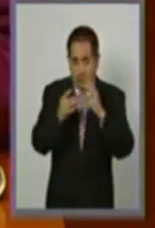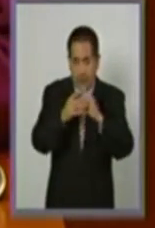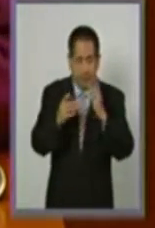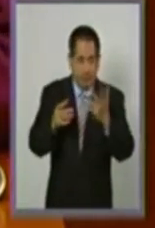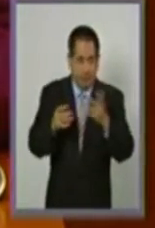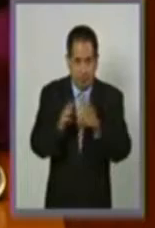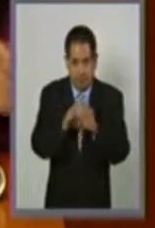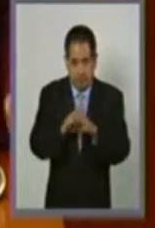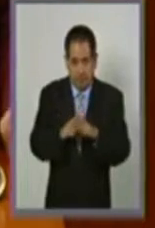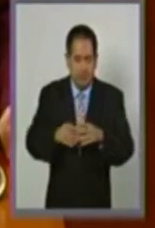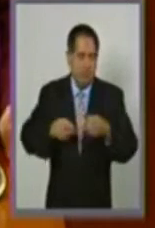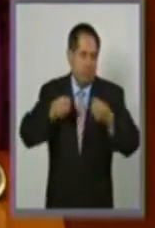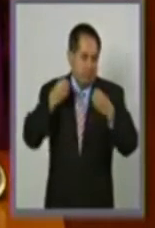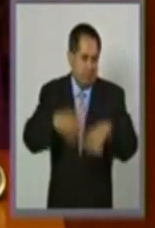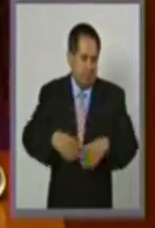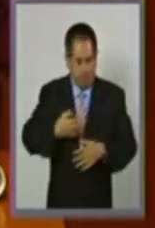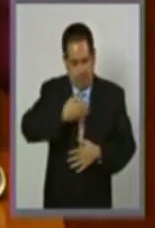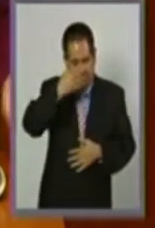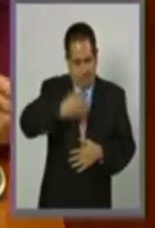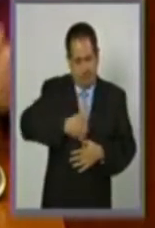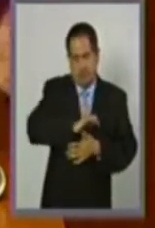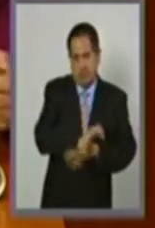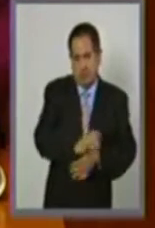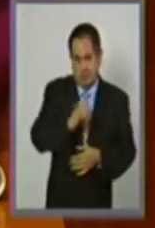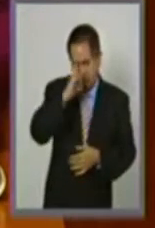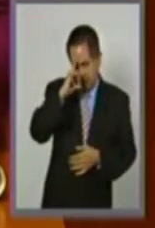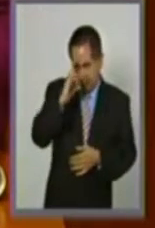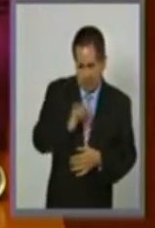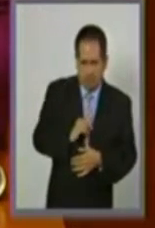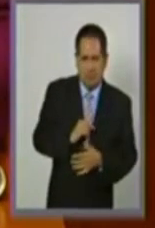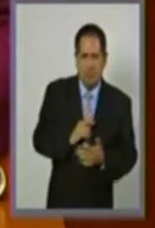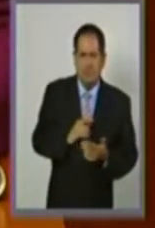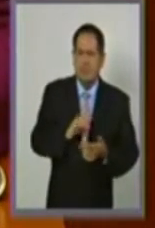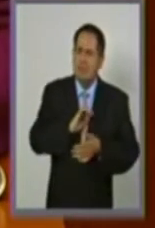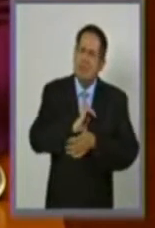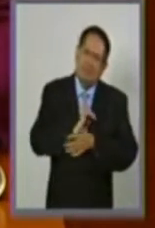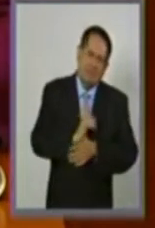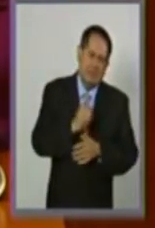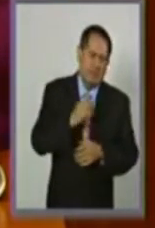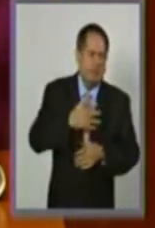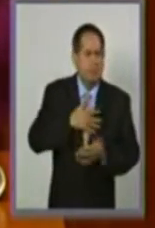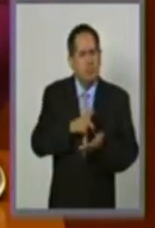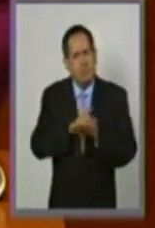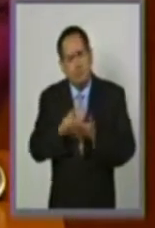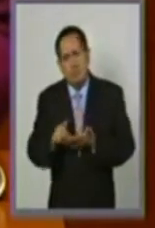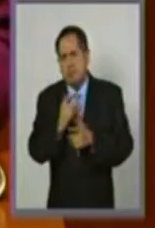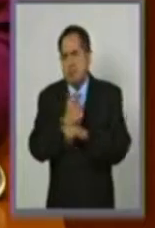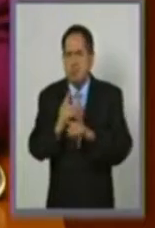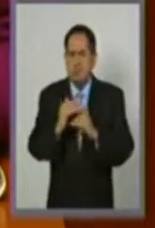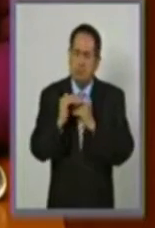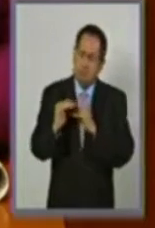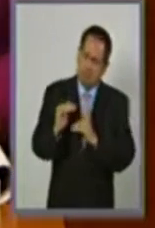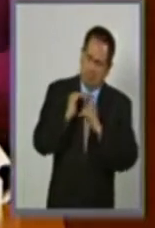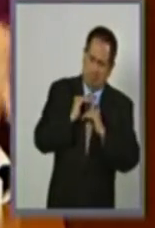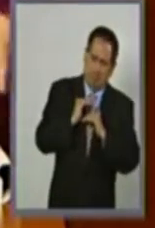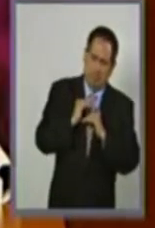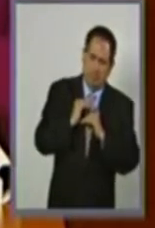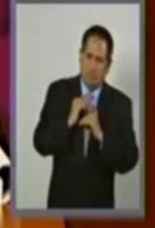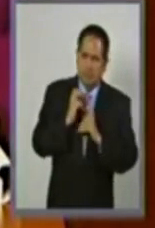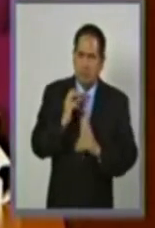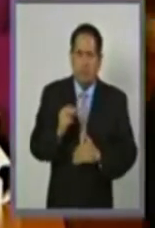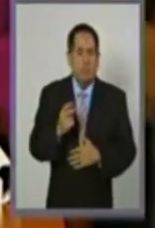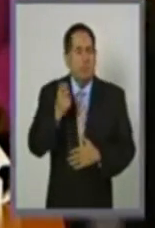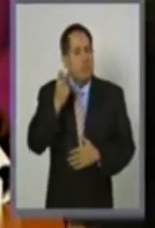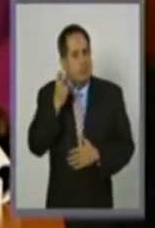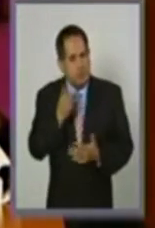atente contra la dignidad humana y tenga por objeto anular o menoscabar los derechos y libertades de las personas en México.